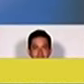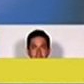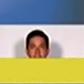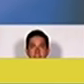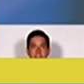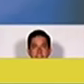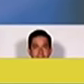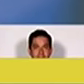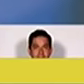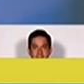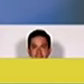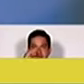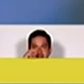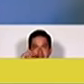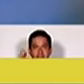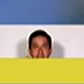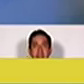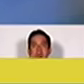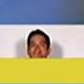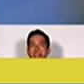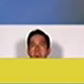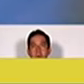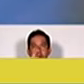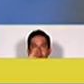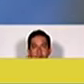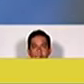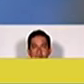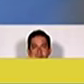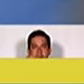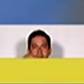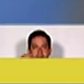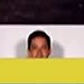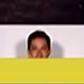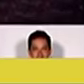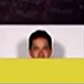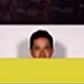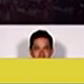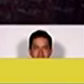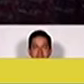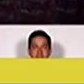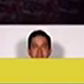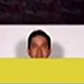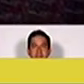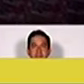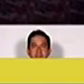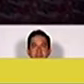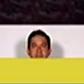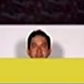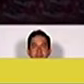organismo electoral, doctor Juan Pablo Pozo Bahamonde. Adelante.